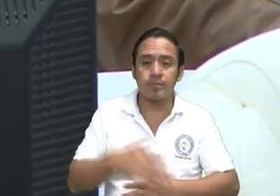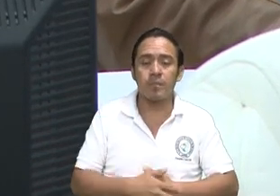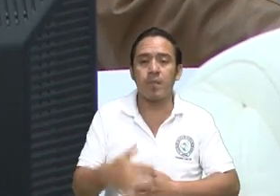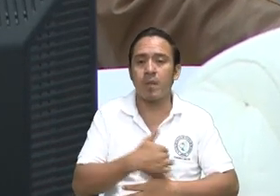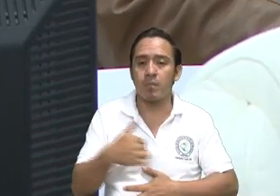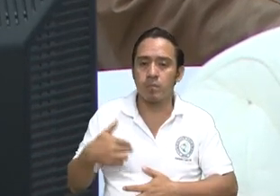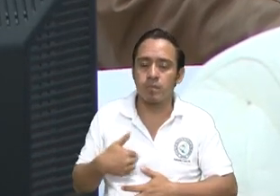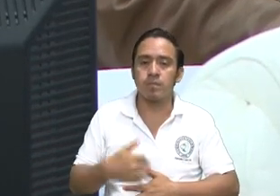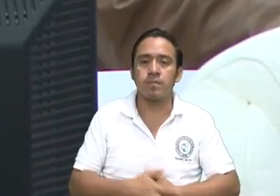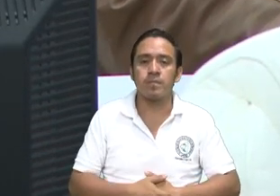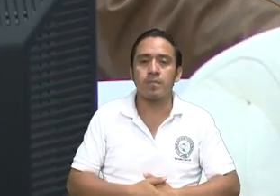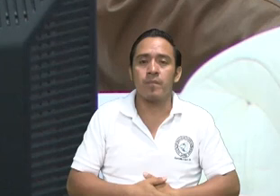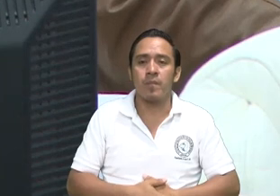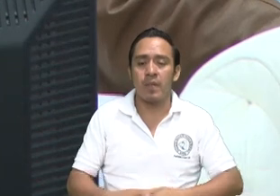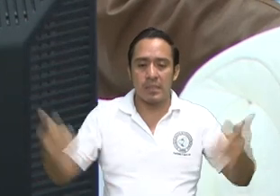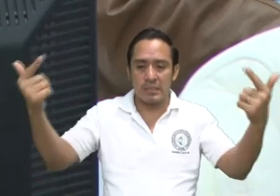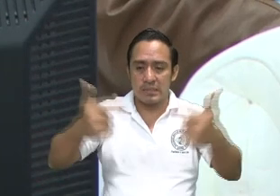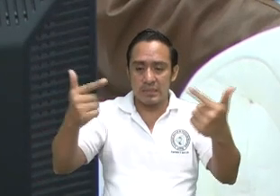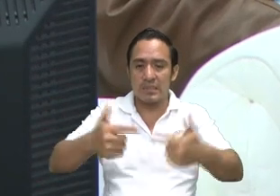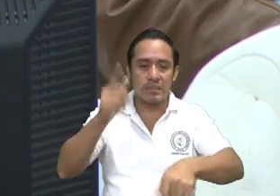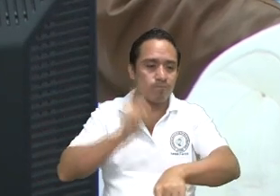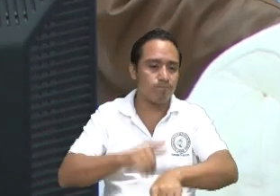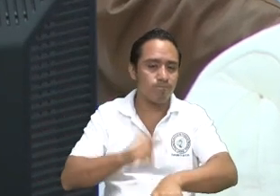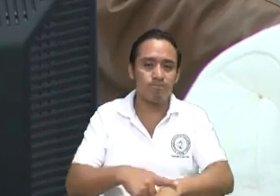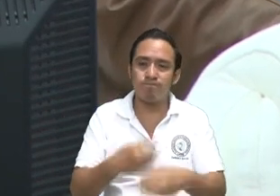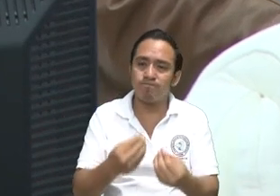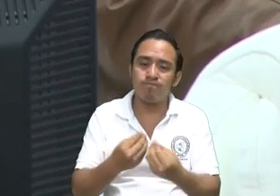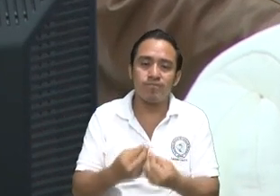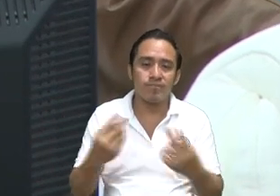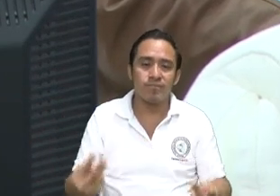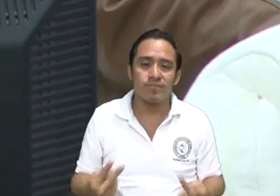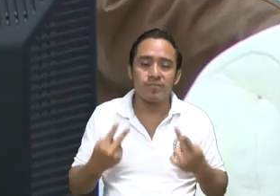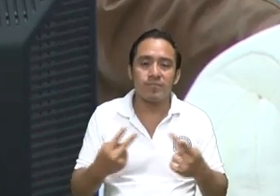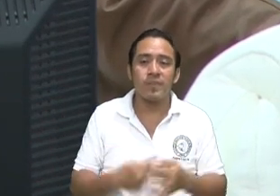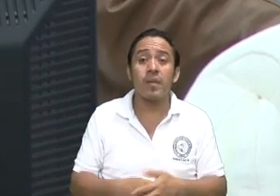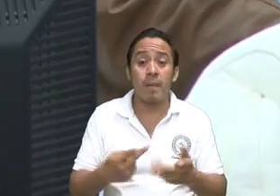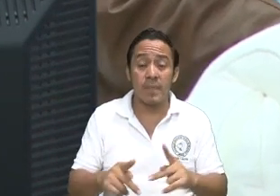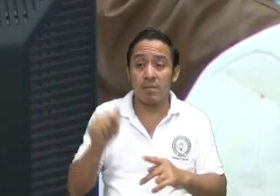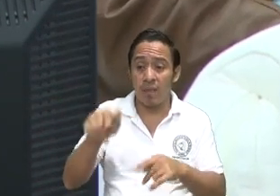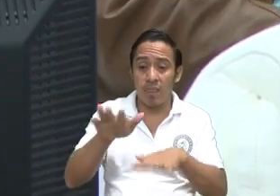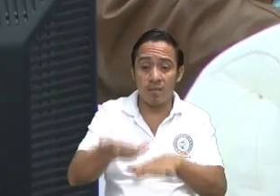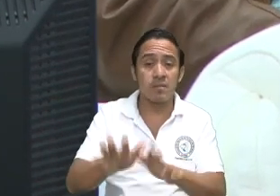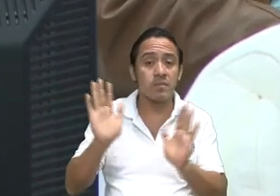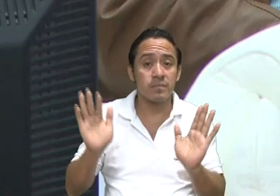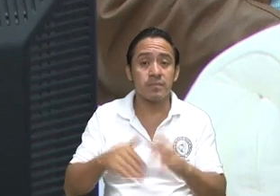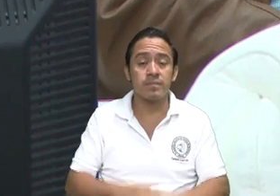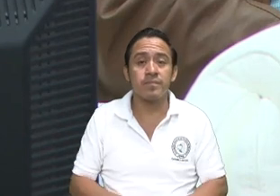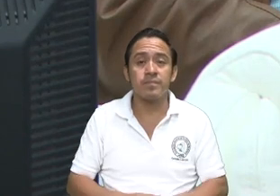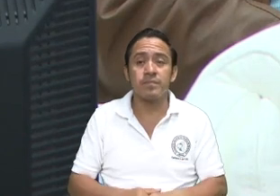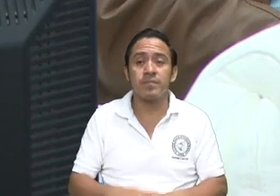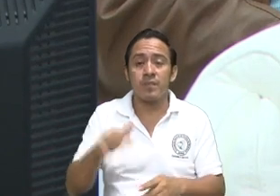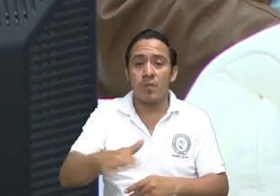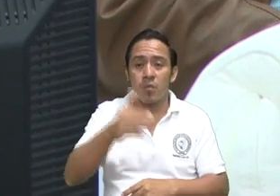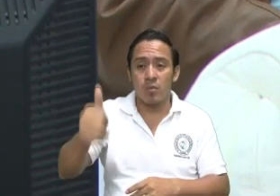instalando una guerra que costó miles de vidas, pero ahí estaba al frente otro